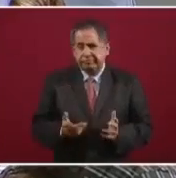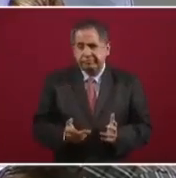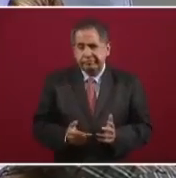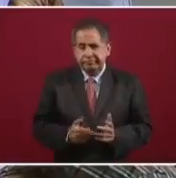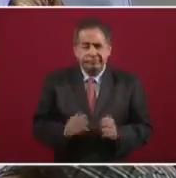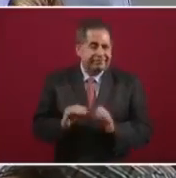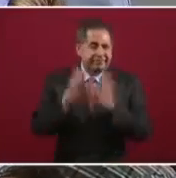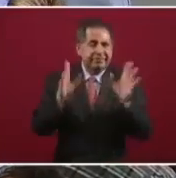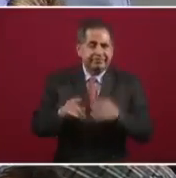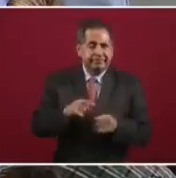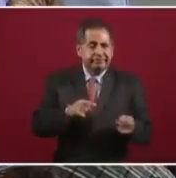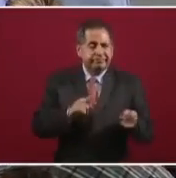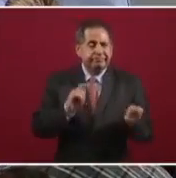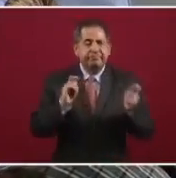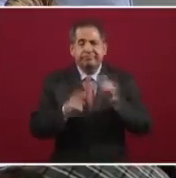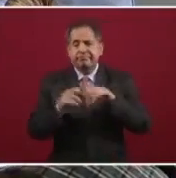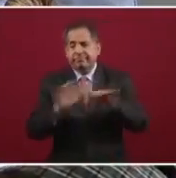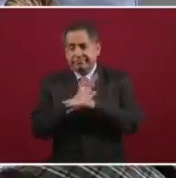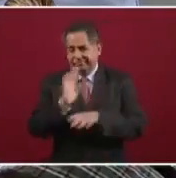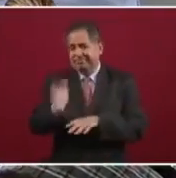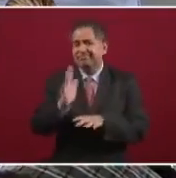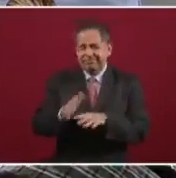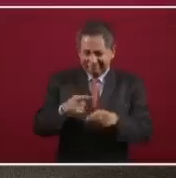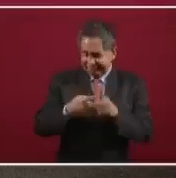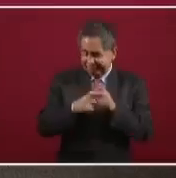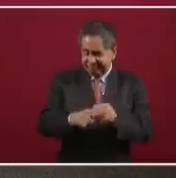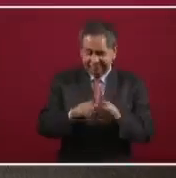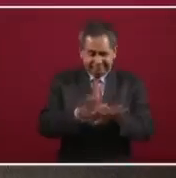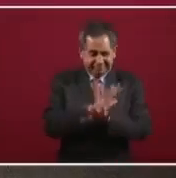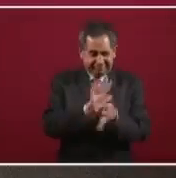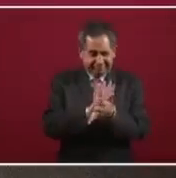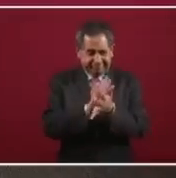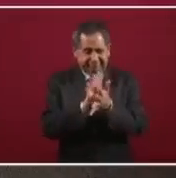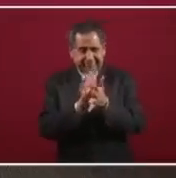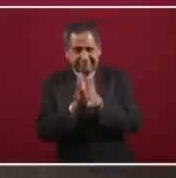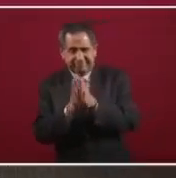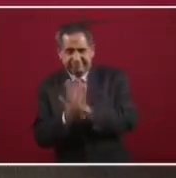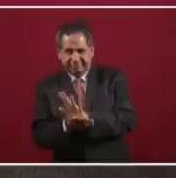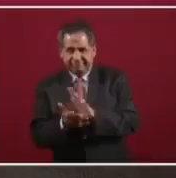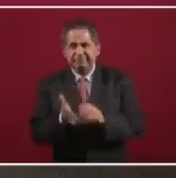y claro que van a cambiar las cosas, están cambiando las cosas,